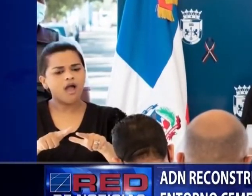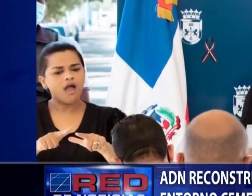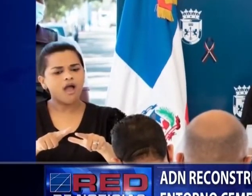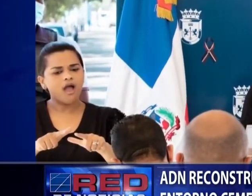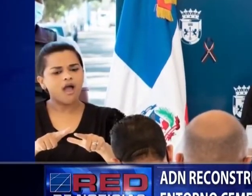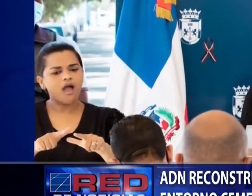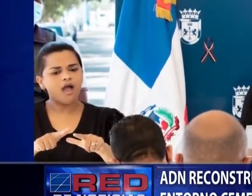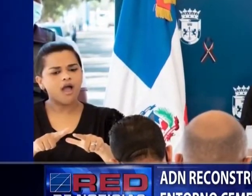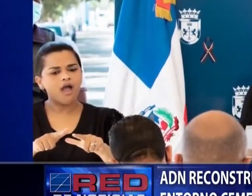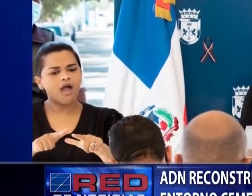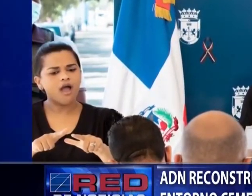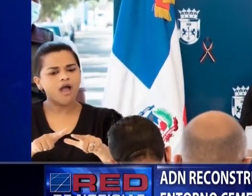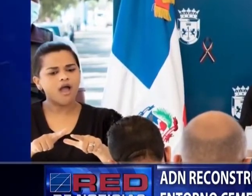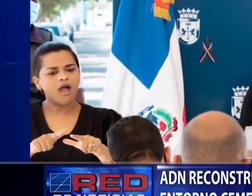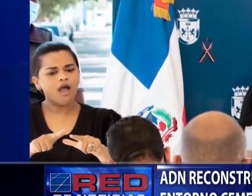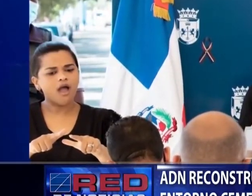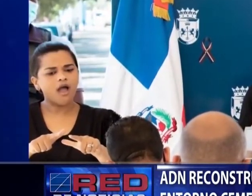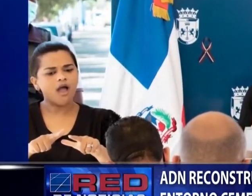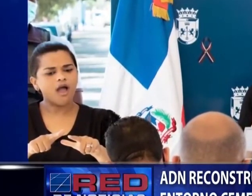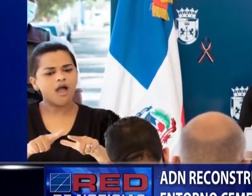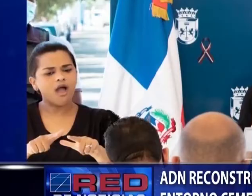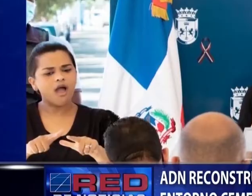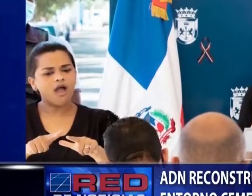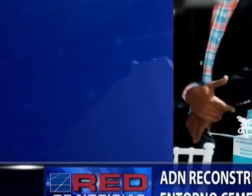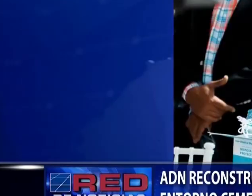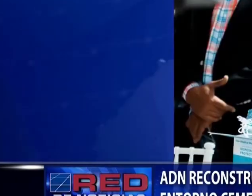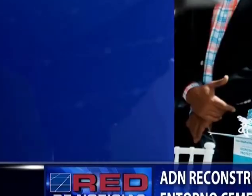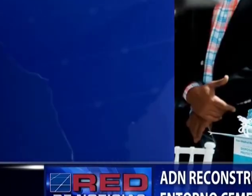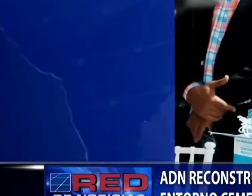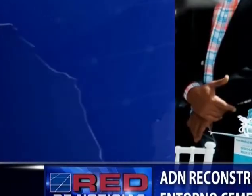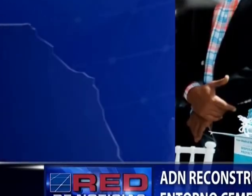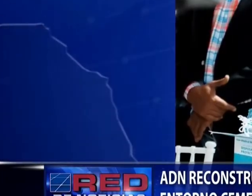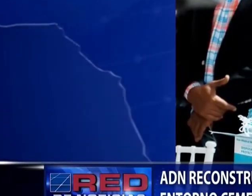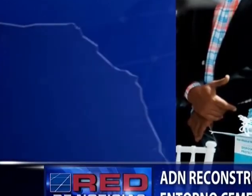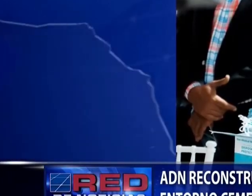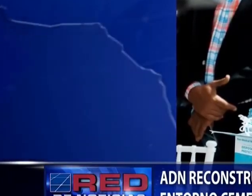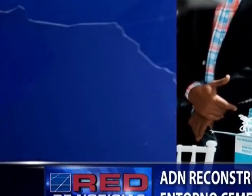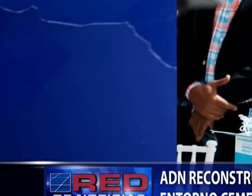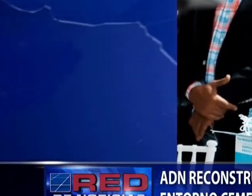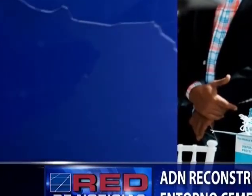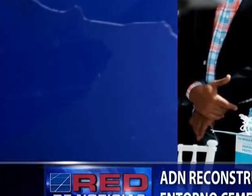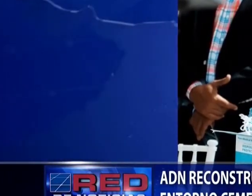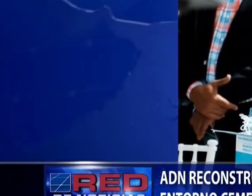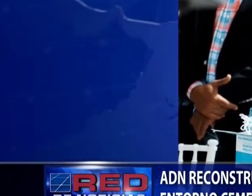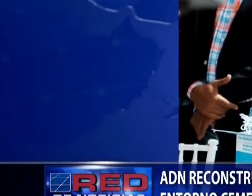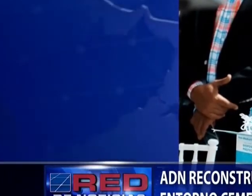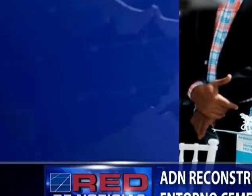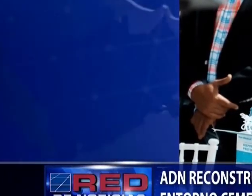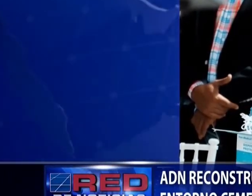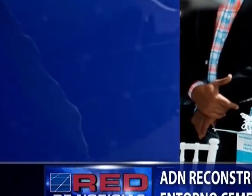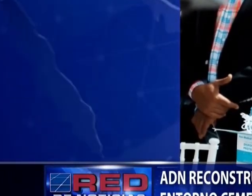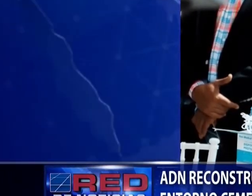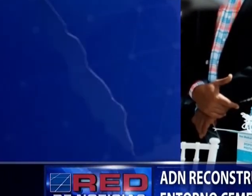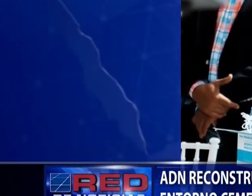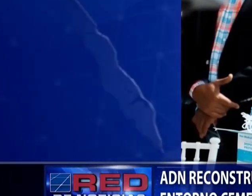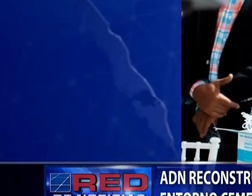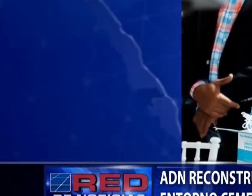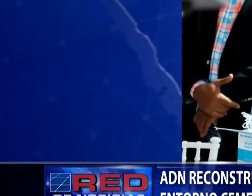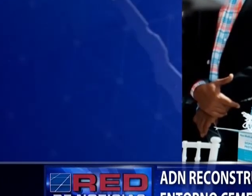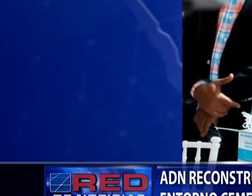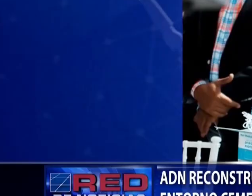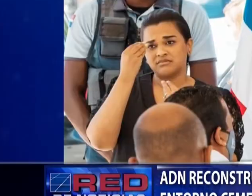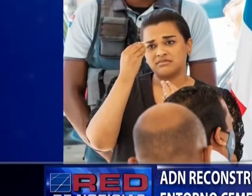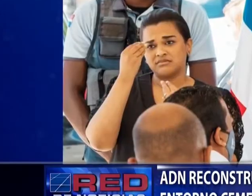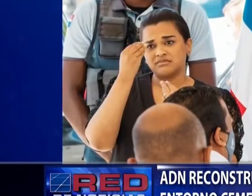54 postes ornamentales con 108 lámparas led eh También voladores para evitar que las personas se